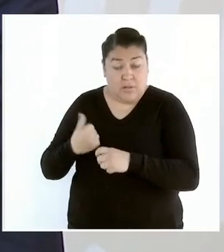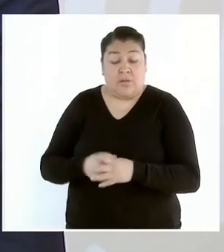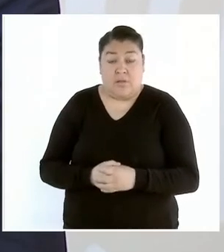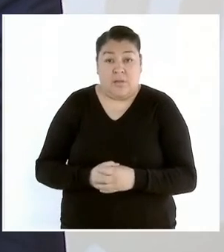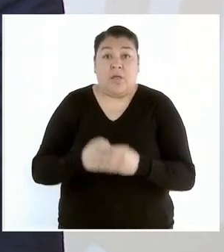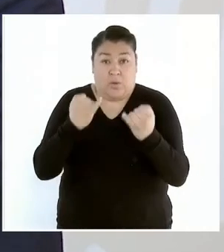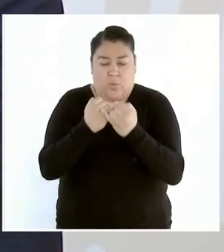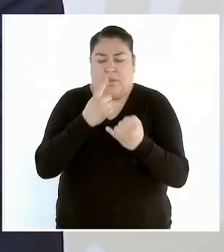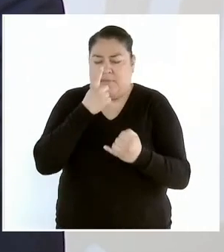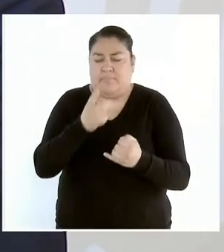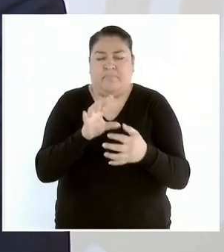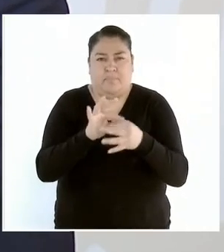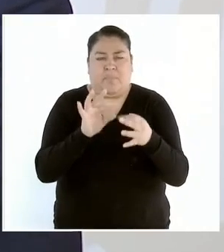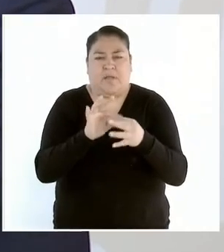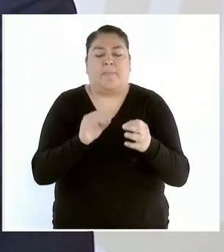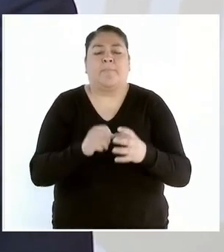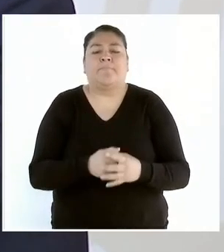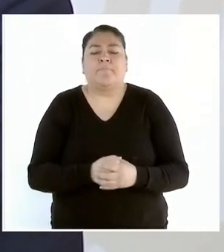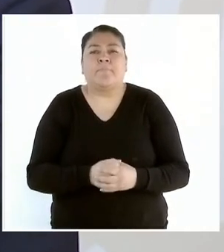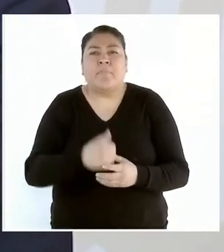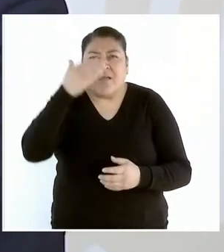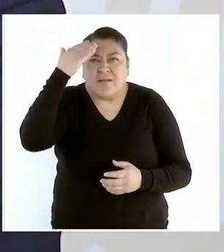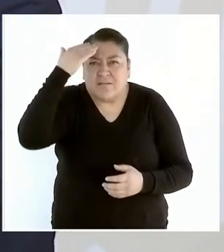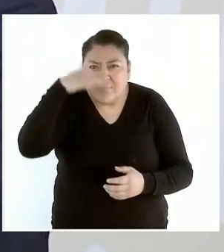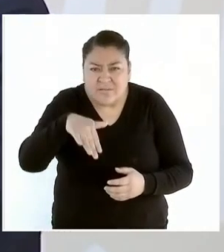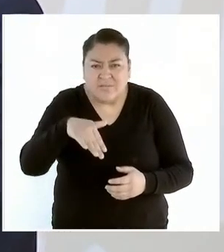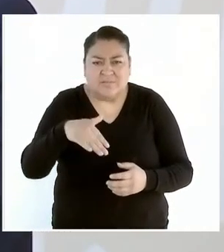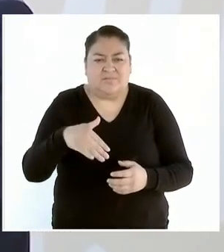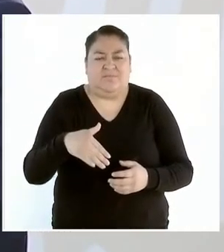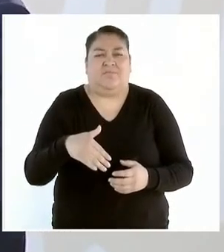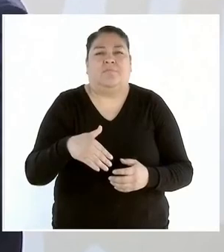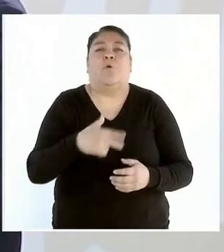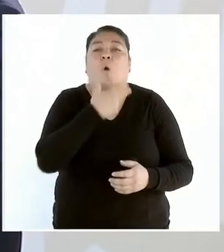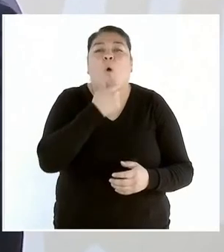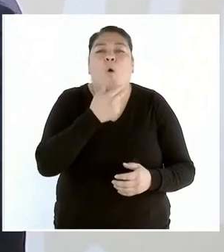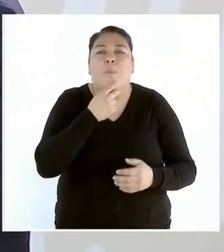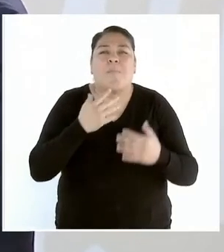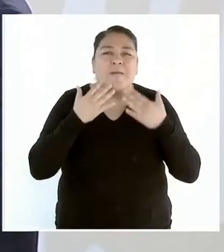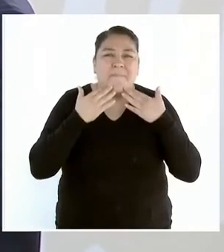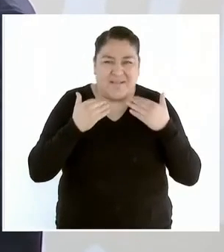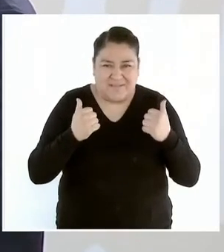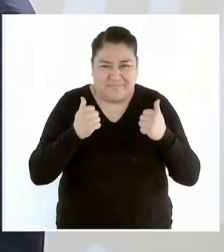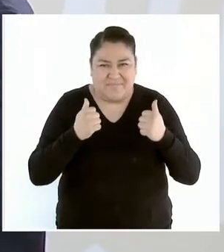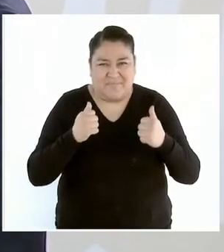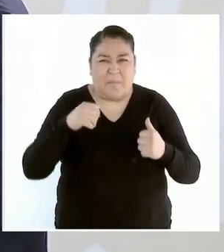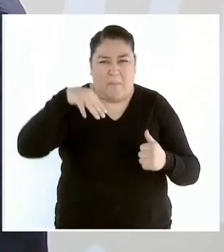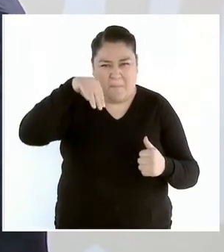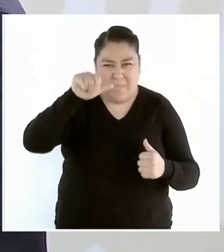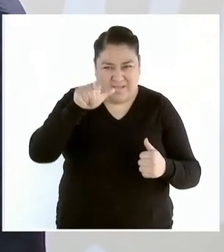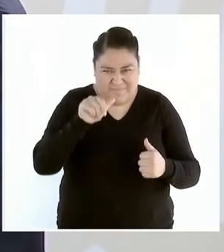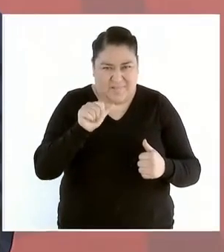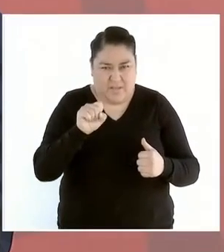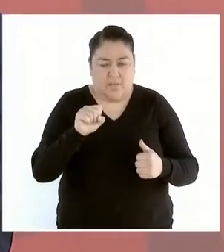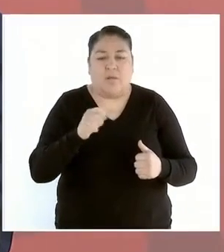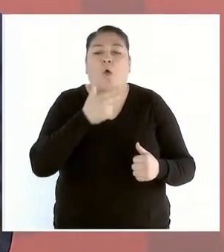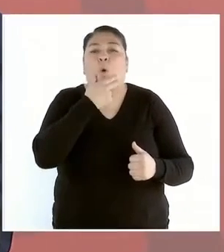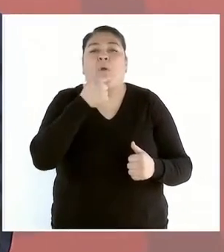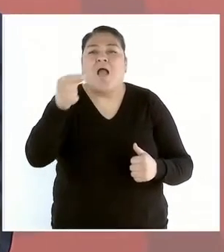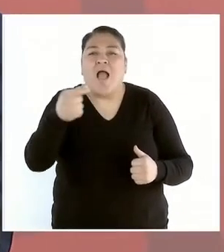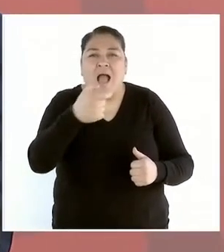que poco antes de darle la comunión a maximiliano el papa pio